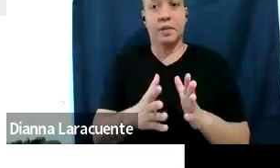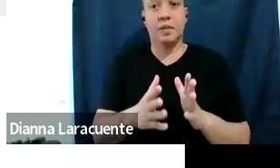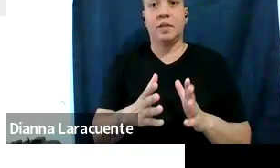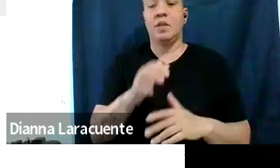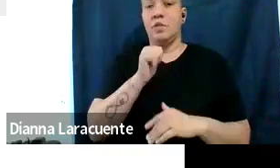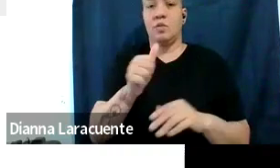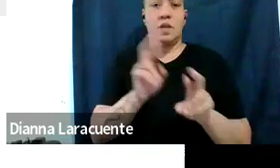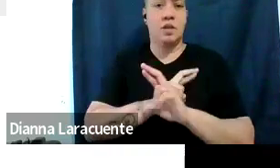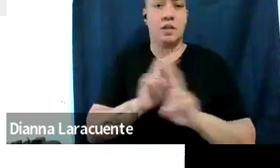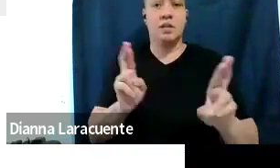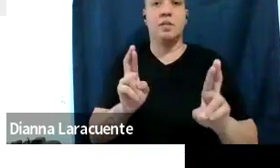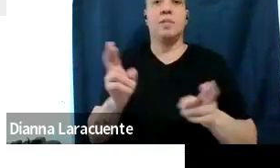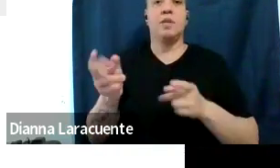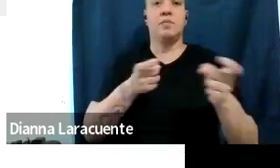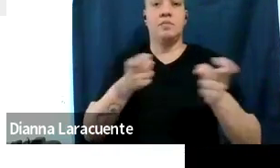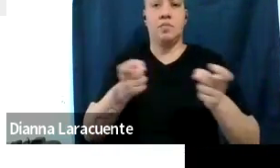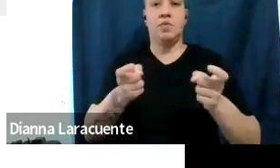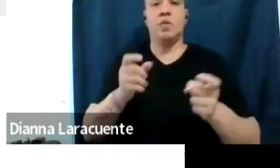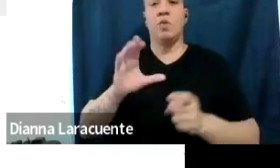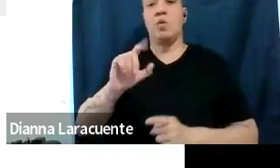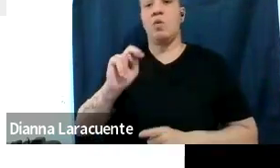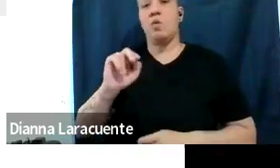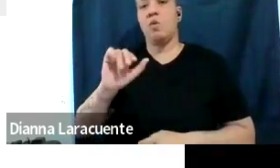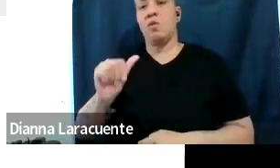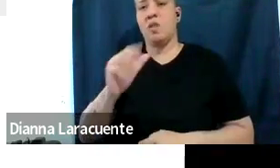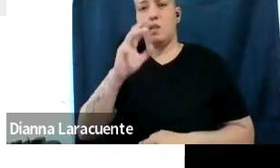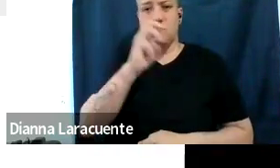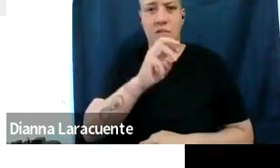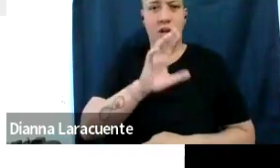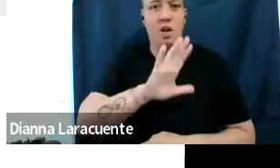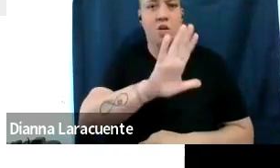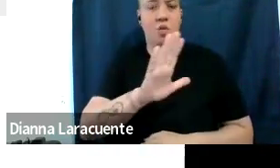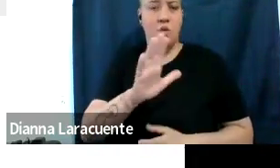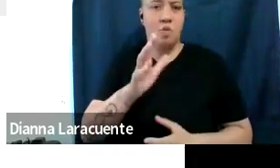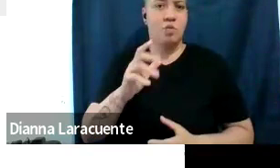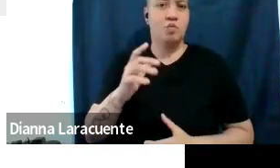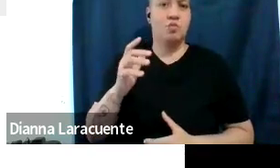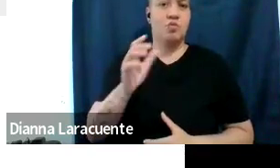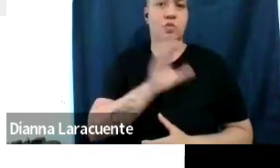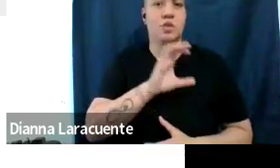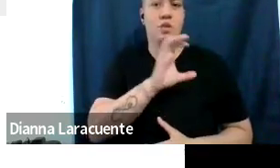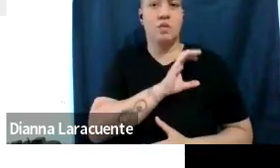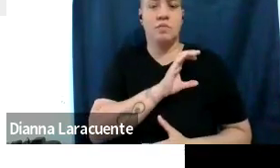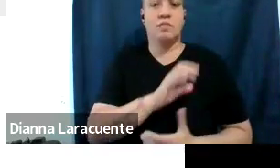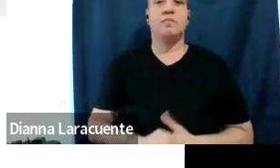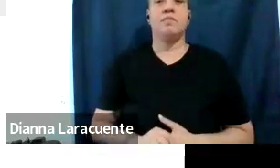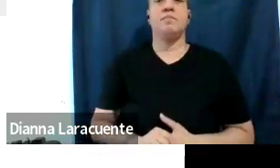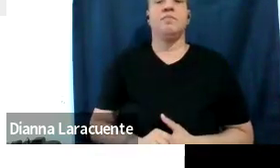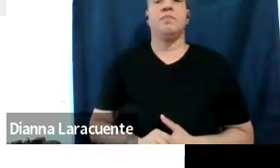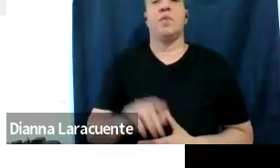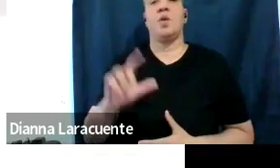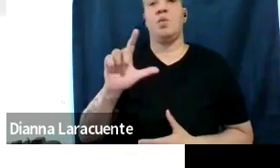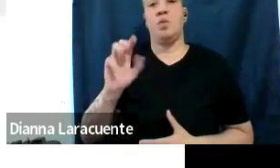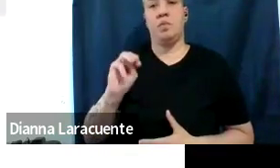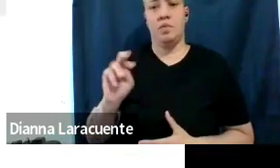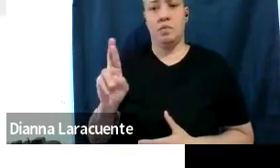están preparados para gobernar colonias extrañas a su genio y a su civilización. Luis Muñoz